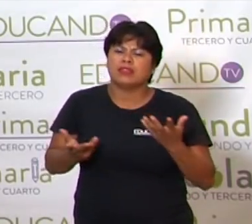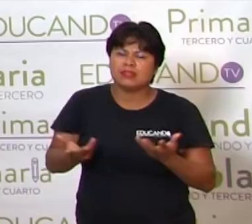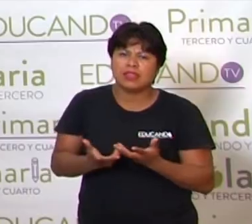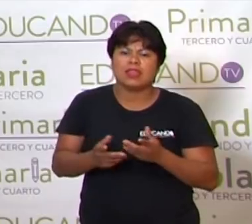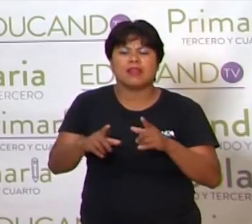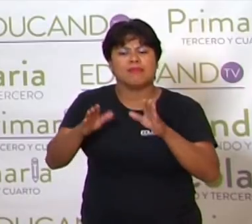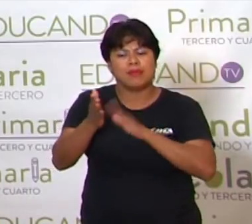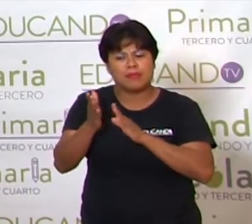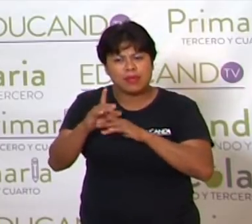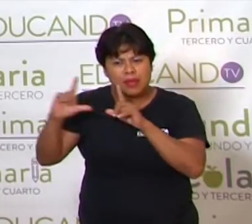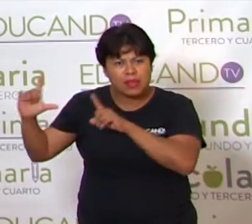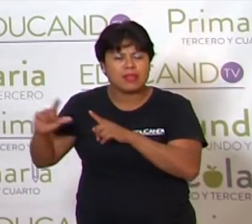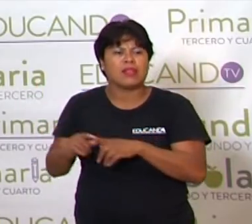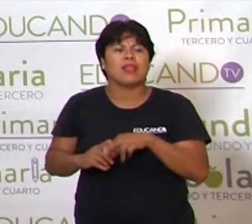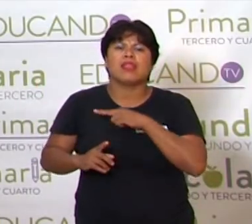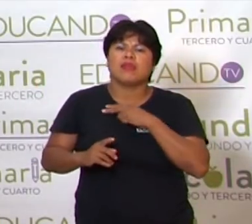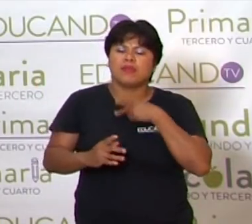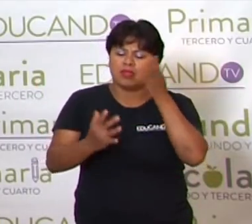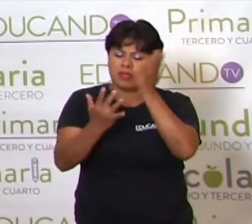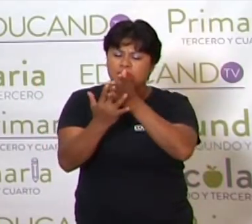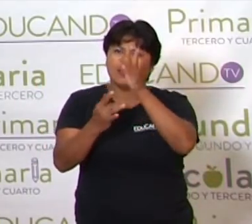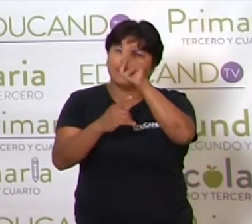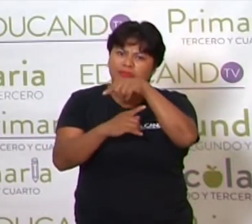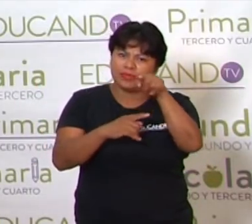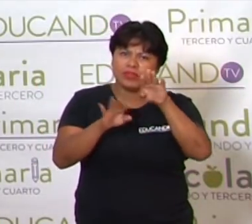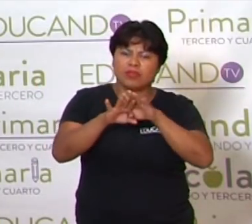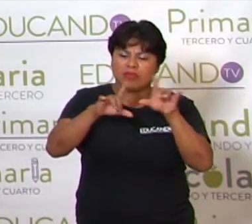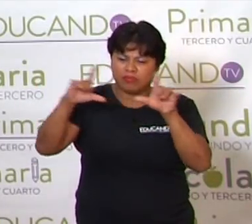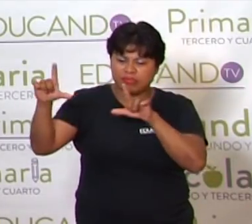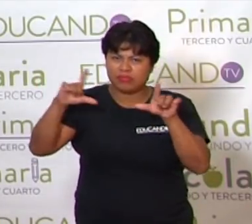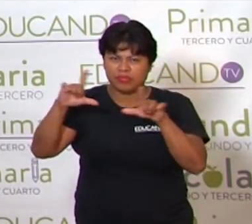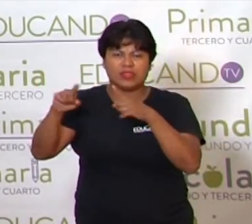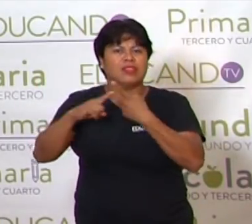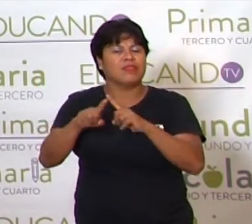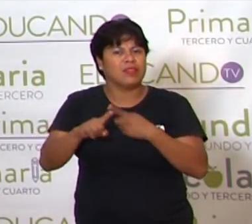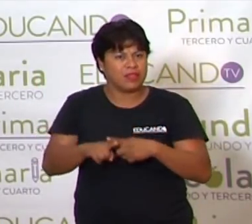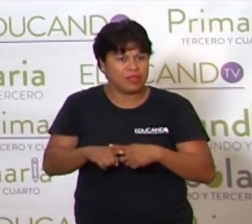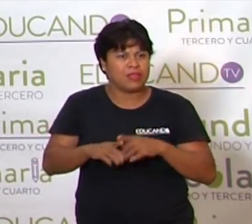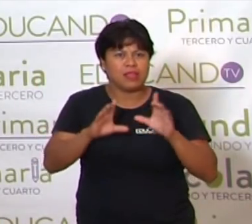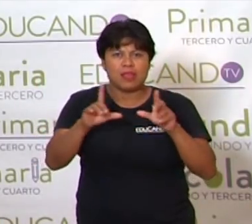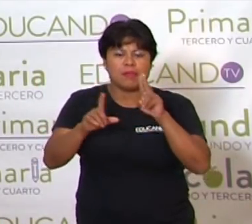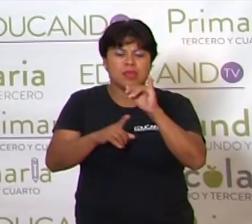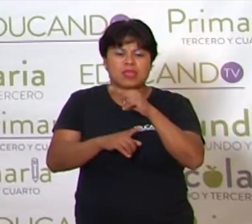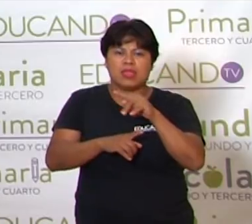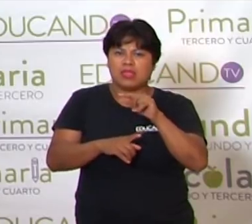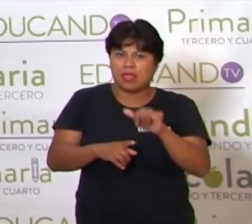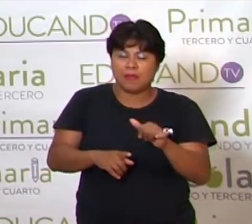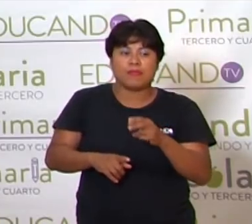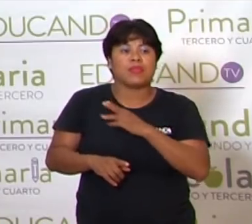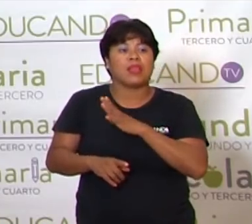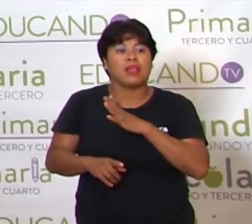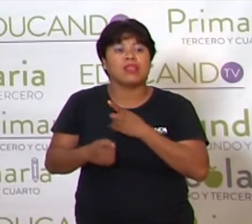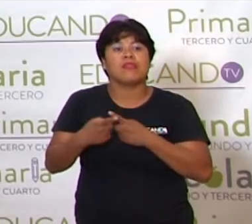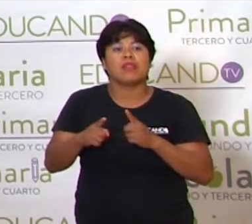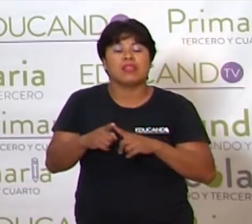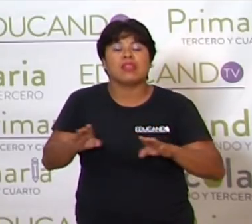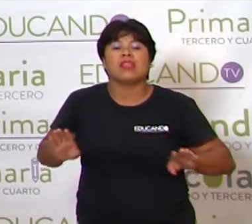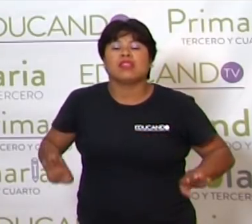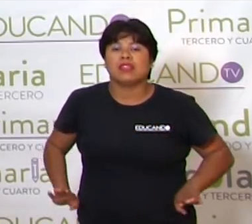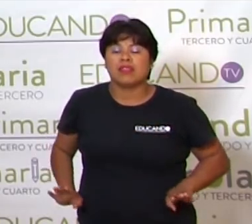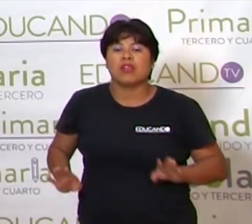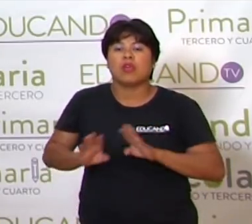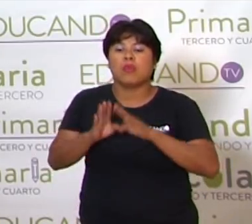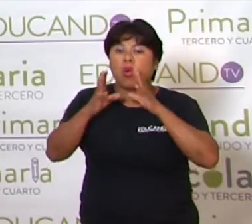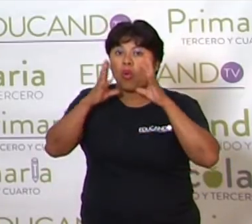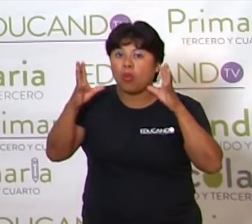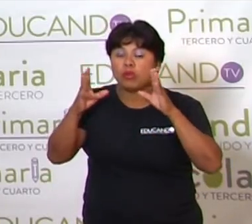que hay que dividir la historia en escenas y cada escena es una viñeta, que hay diferentes tipos de